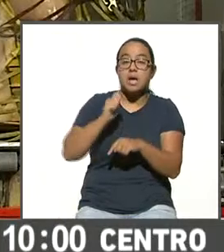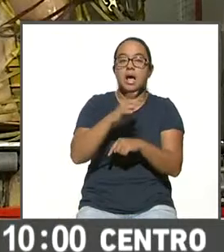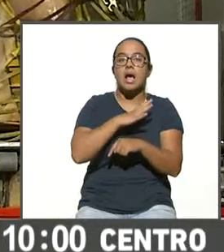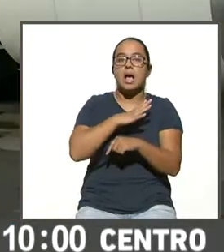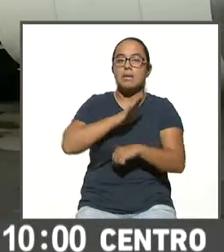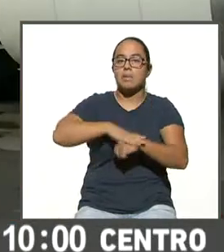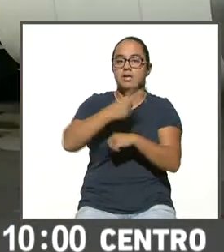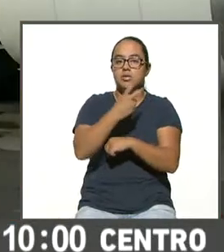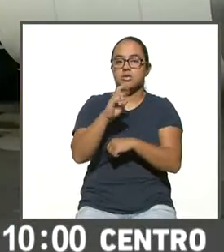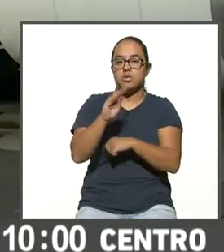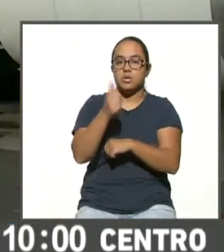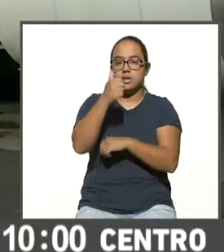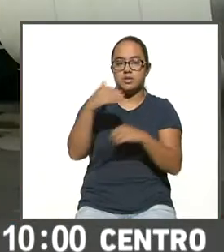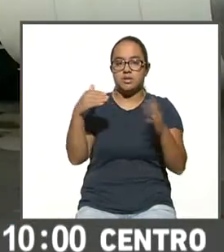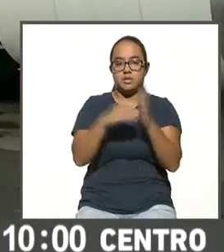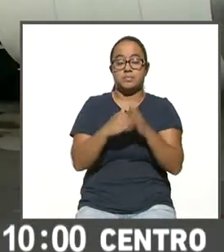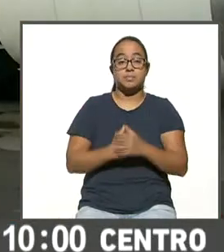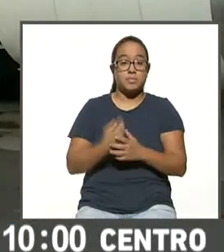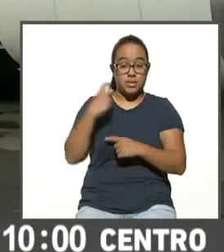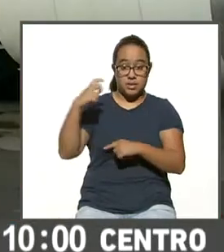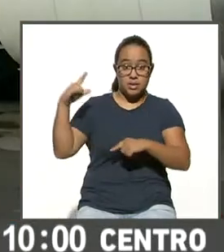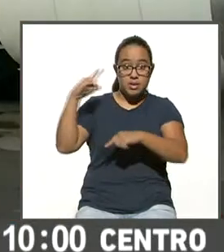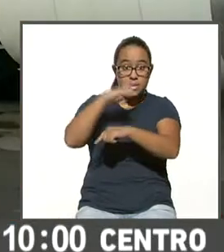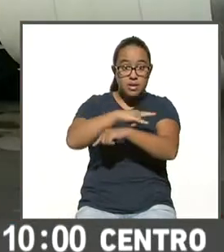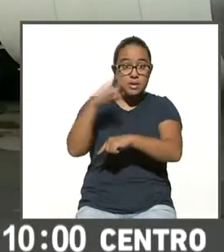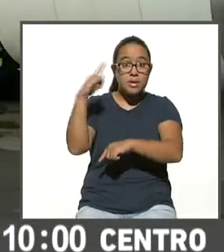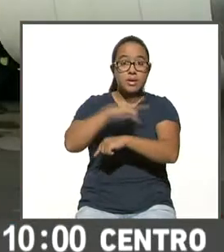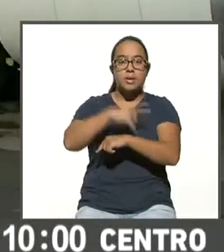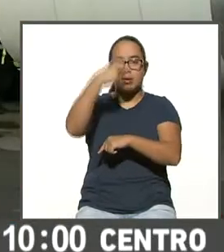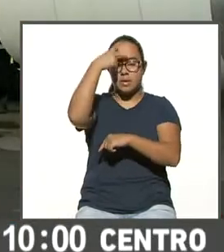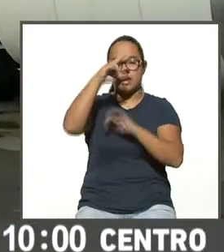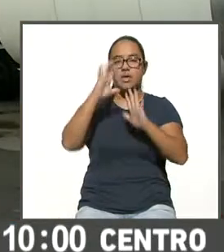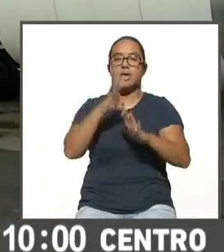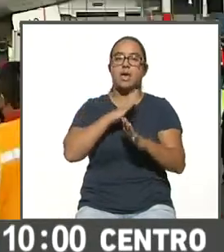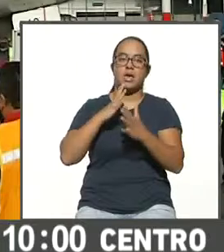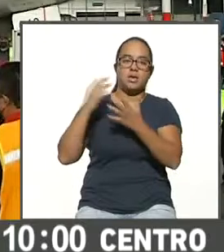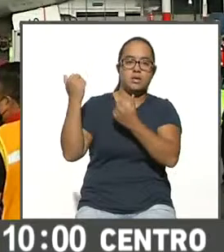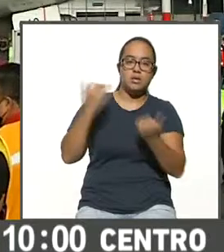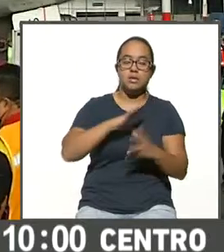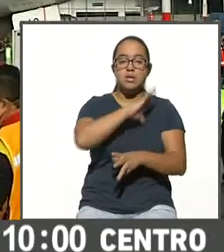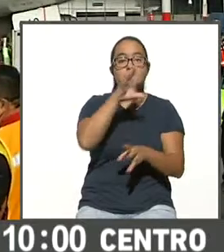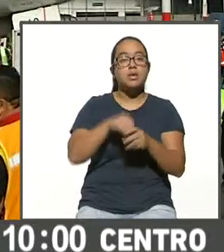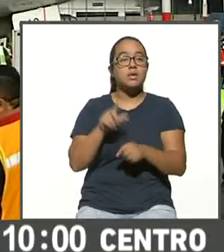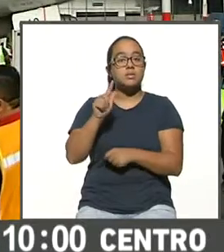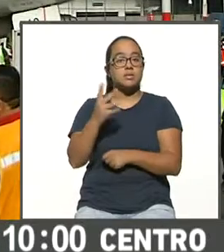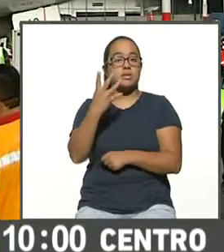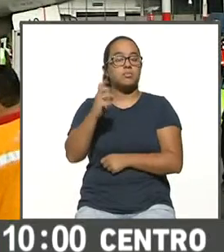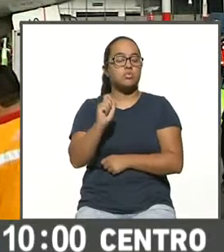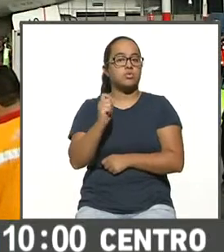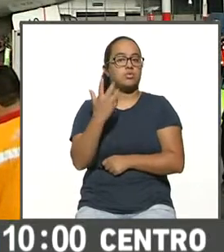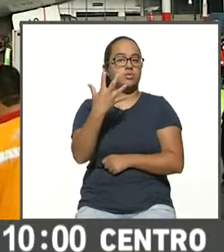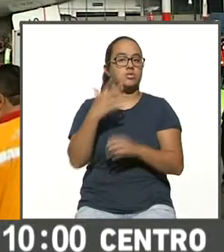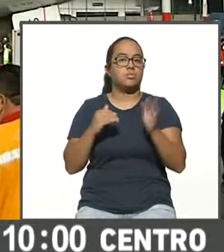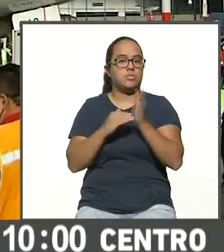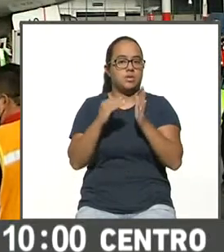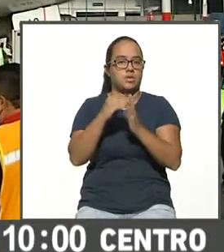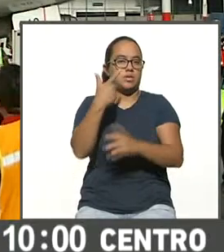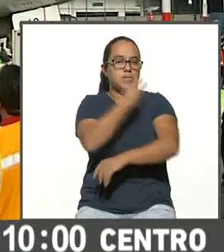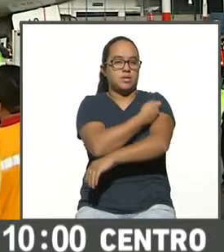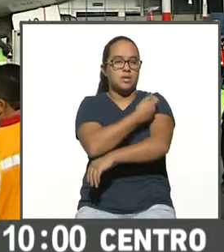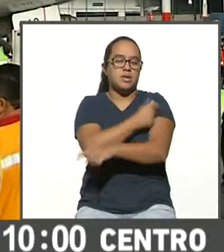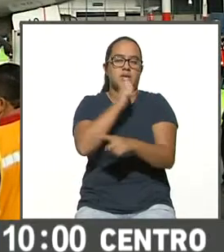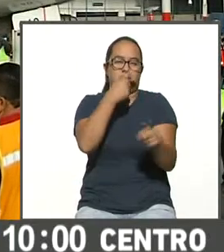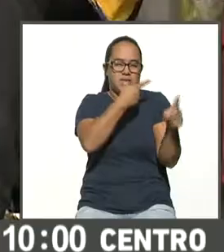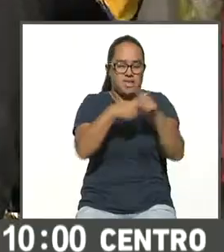más de 296 mil. Con estos embarques, México ya ha recibido más de 74.5 millones de vacunas